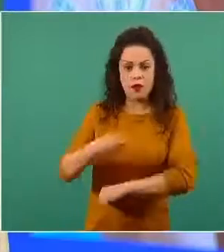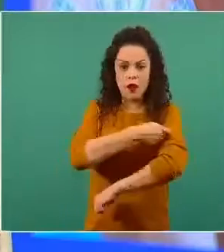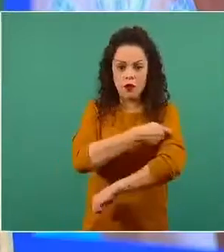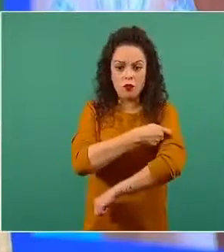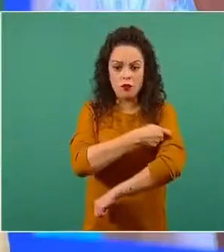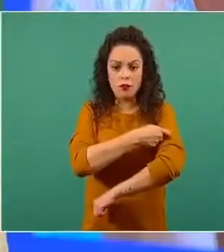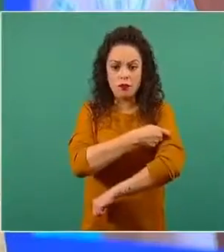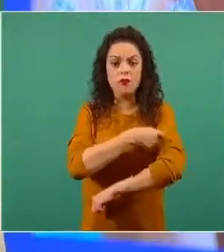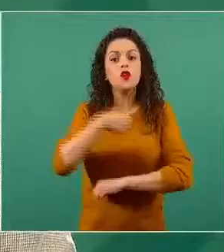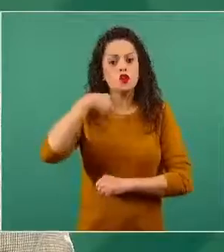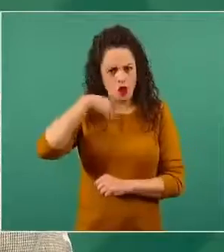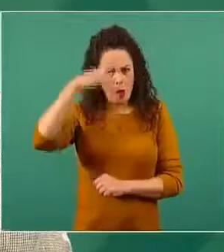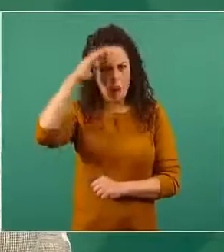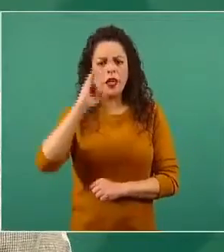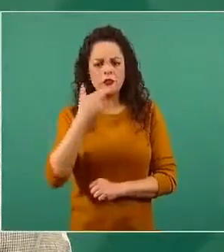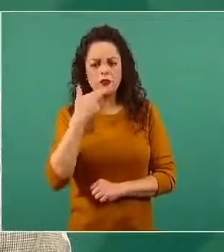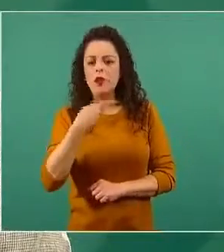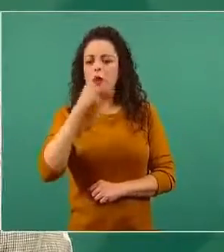pero ya lo suspendí.